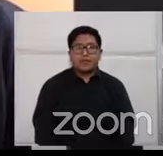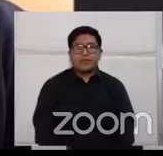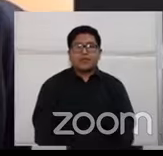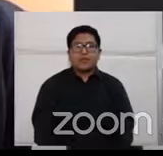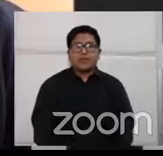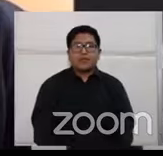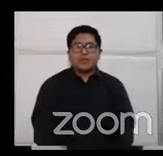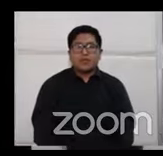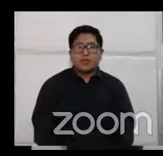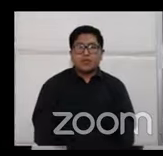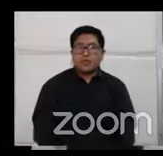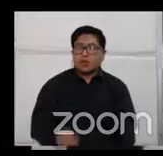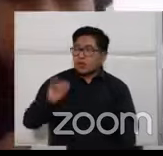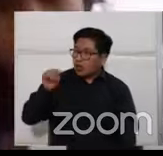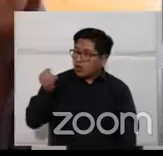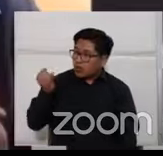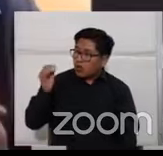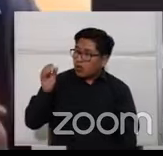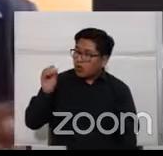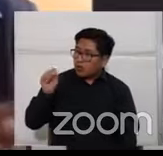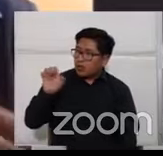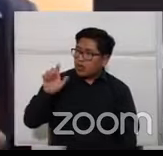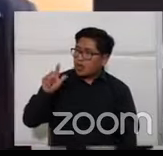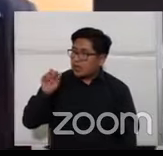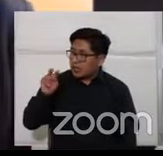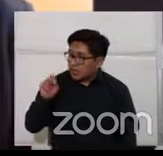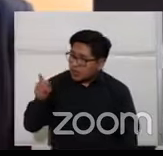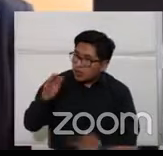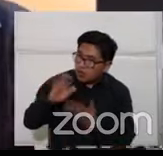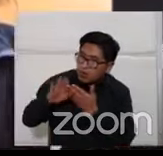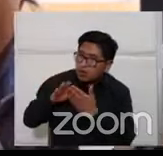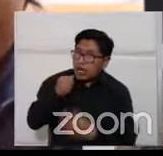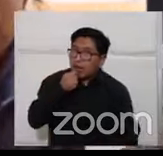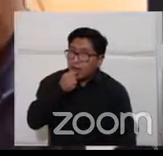jocelyn verificamos tu micrófono por favor